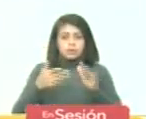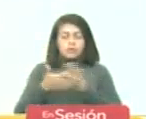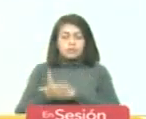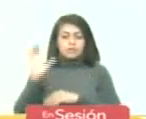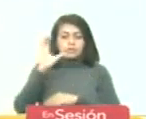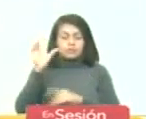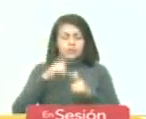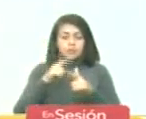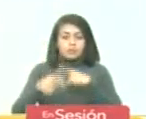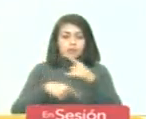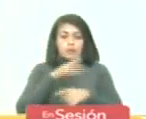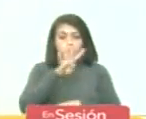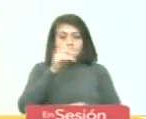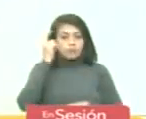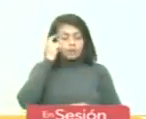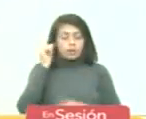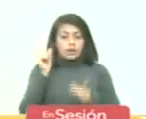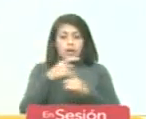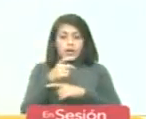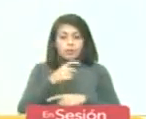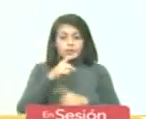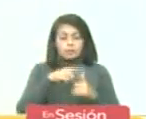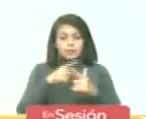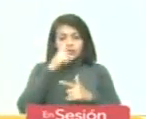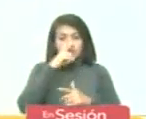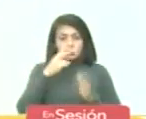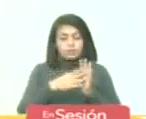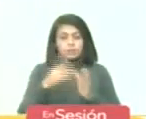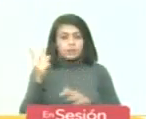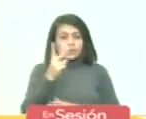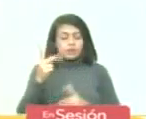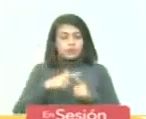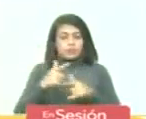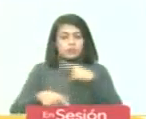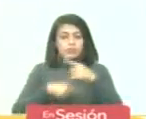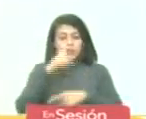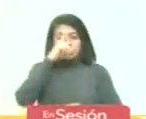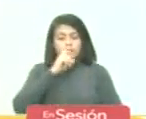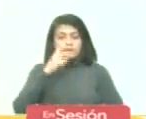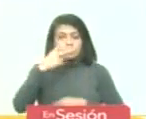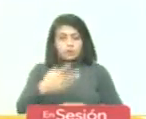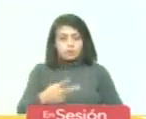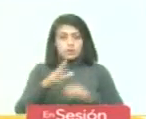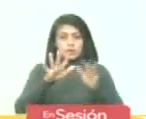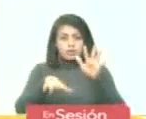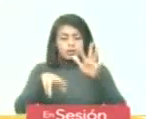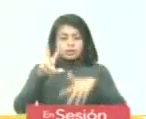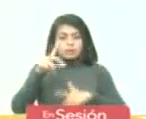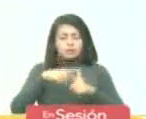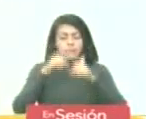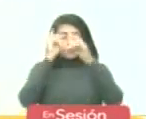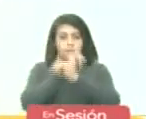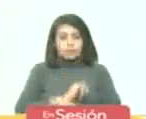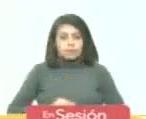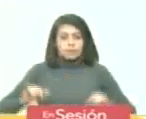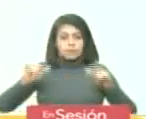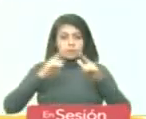Caracas, a los 4 días del mes de agosto del 2022, año 212 de la